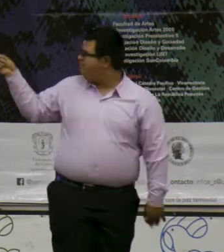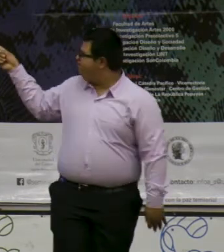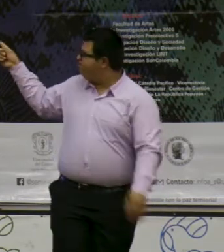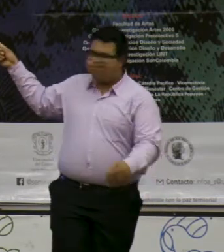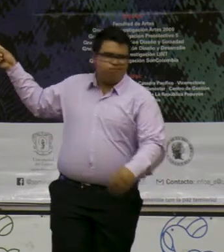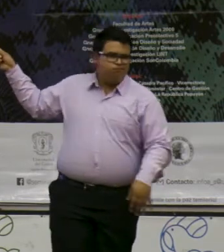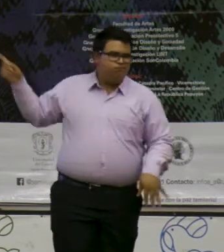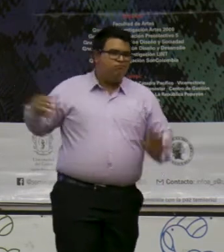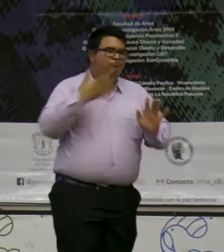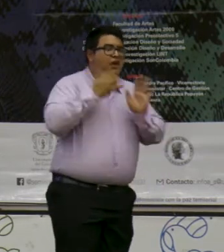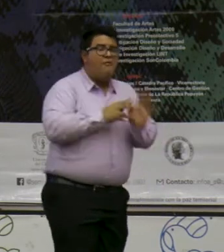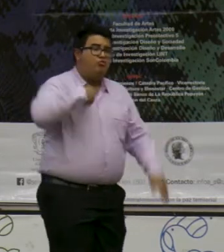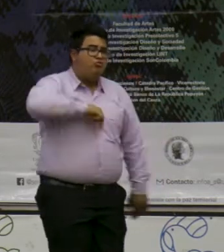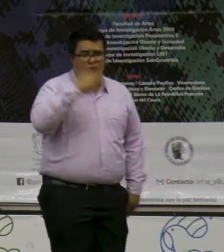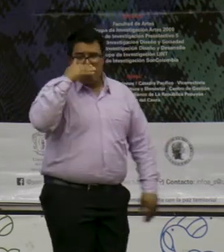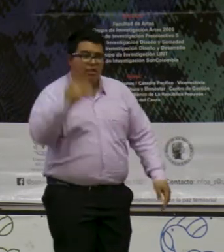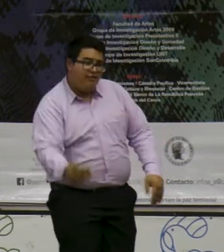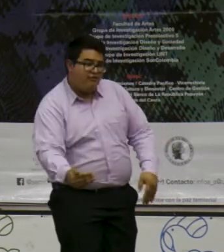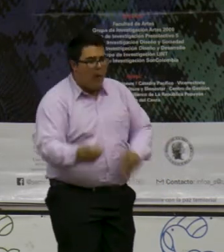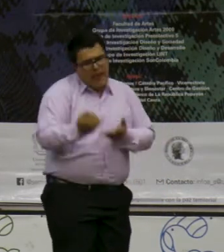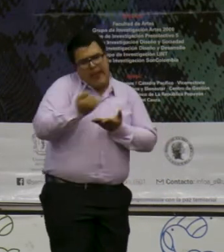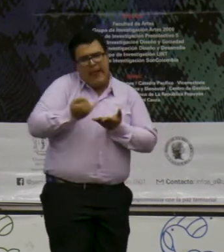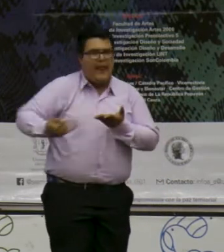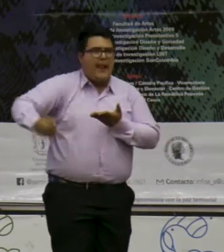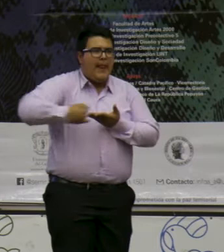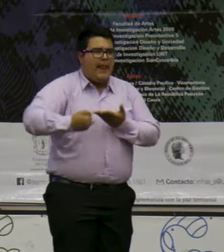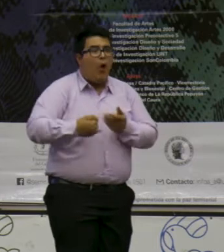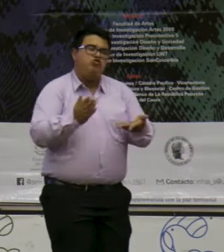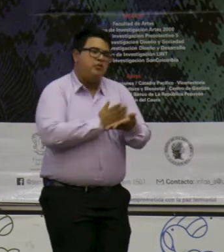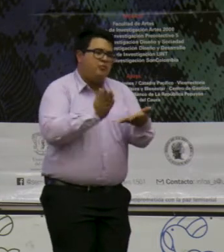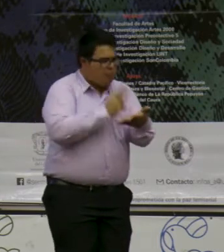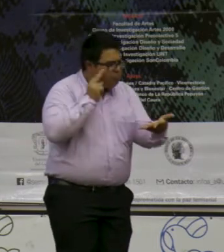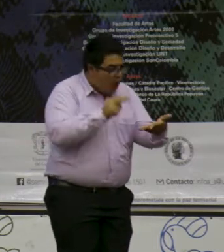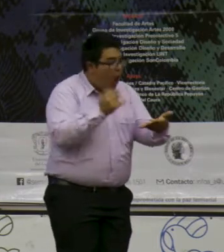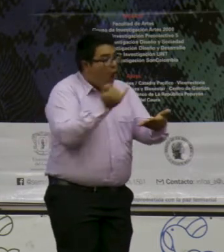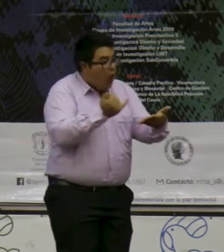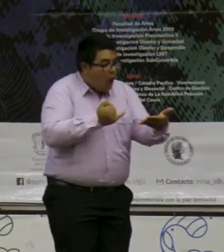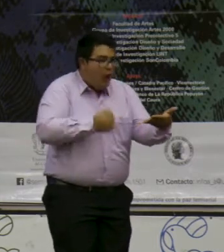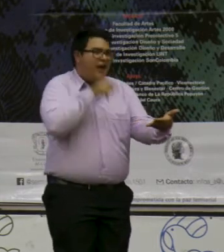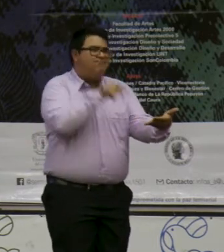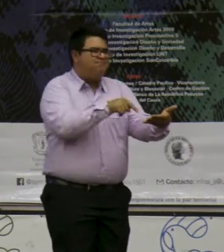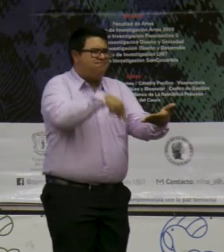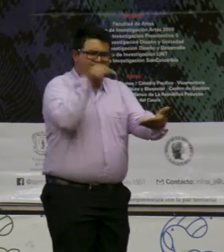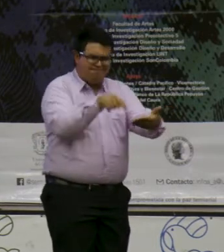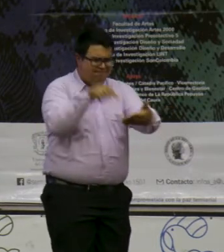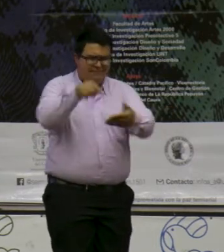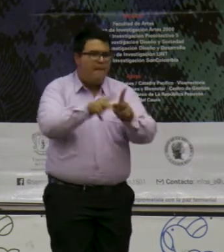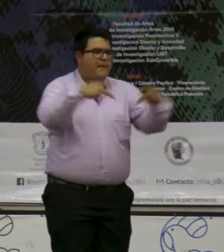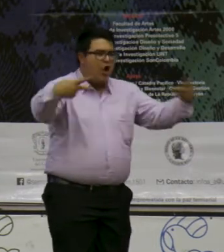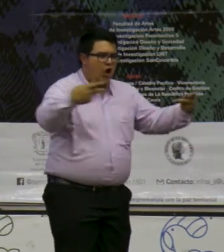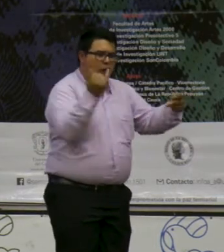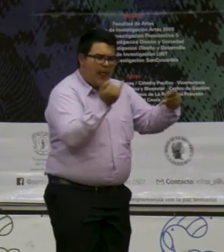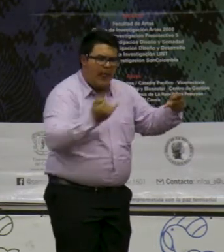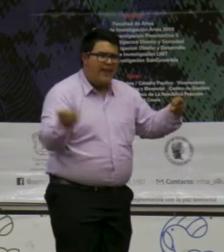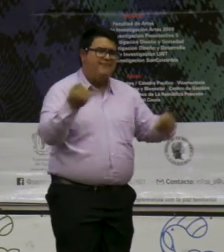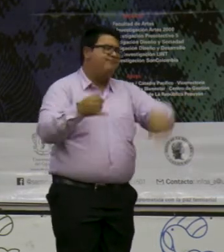que, independiente de la edad que tengamos, no hayamos visto una ilustración, incluso más que cualquier otro tipo de gráfica. Posiblemente